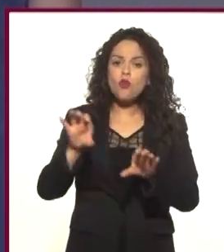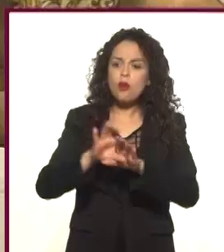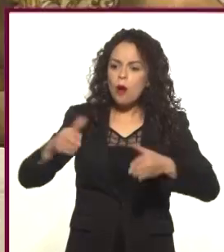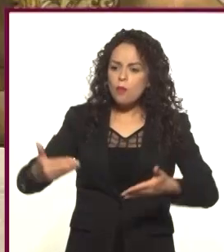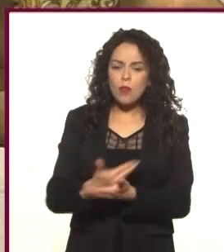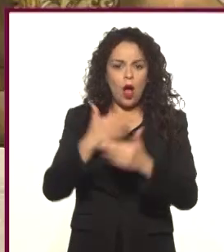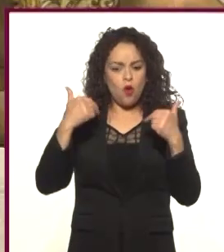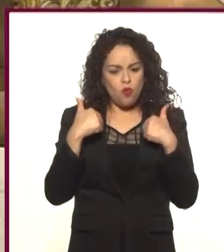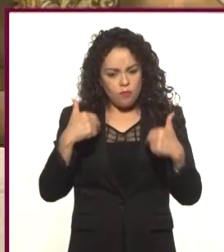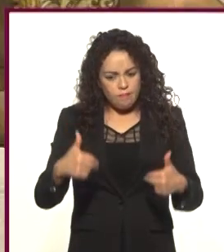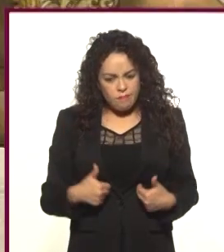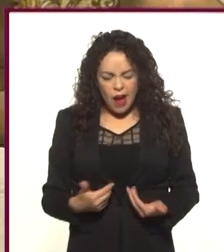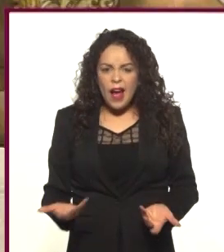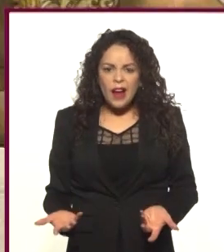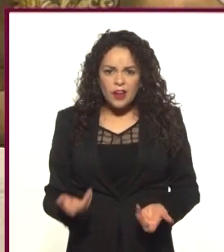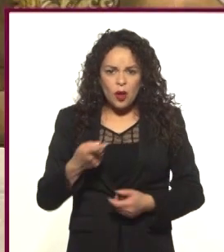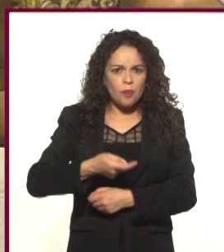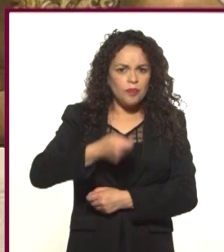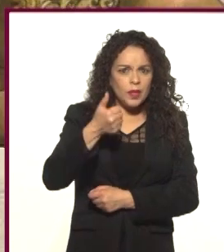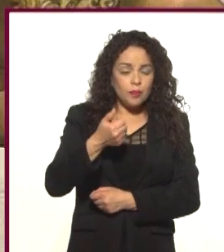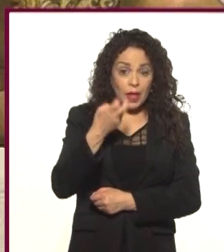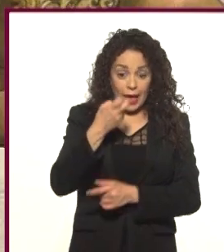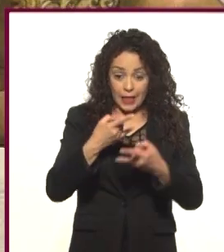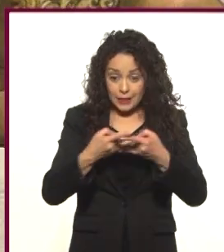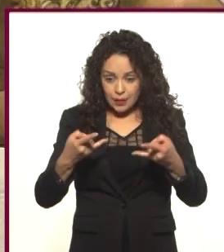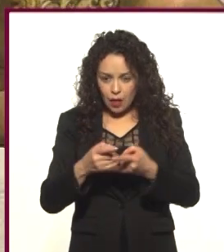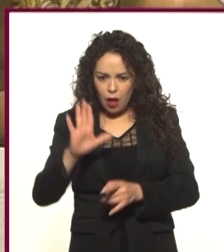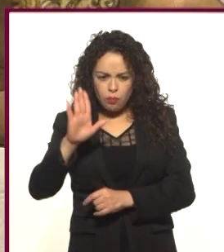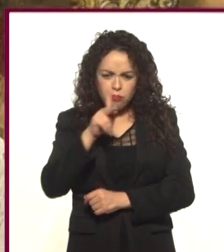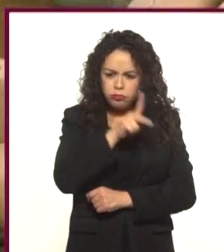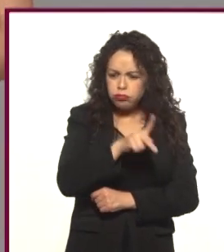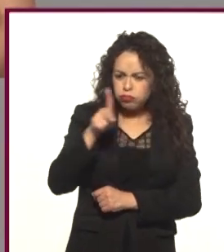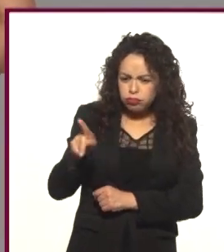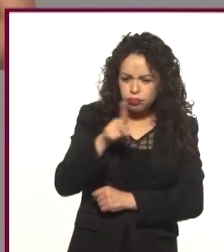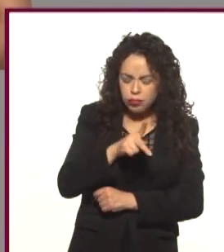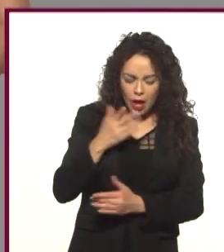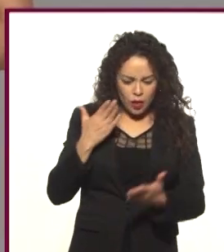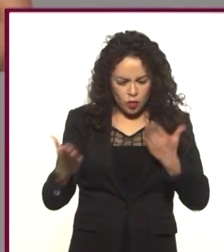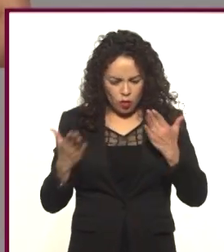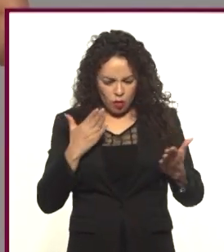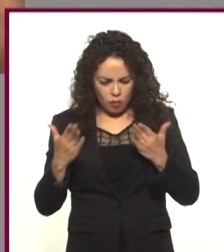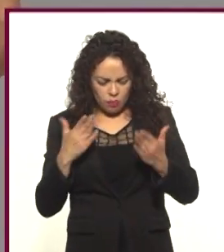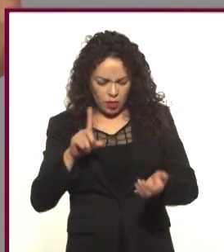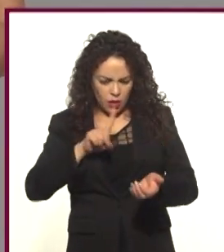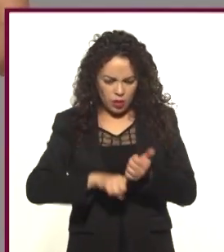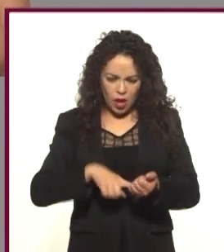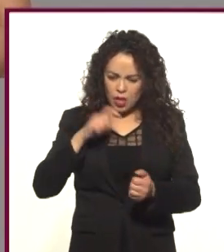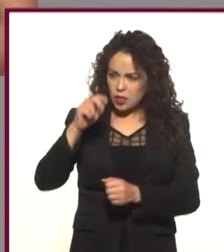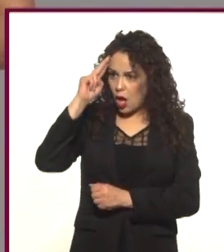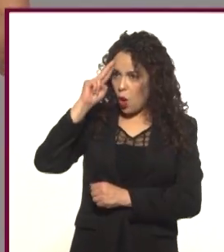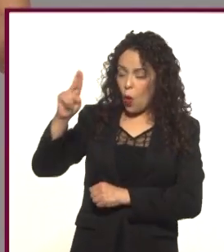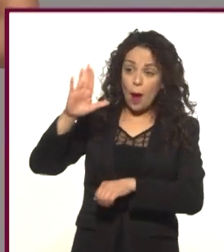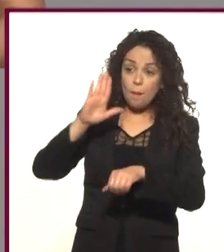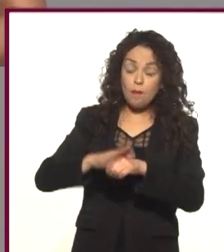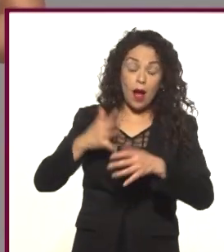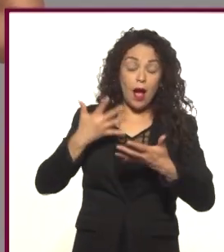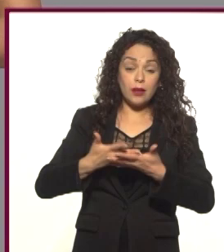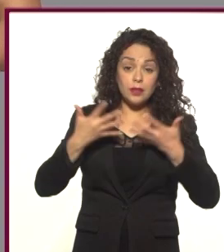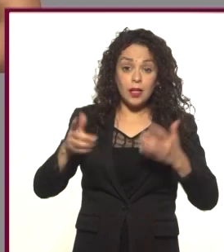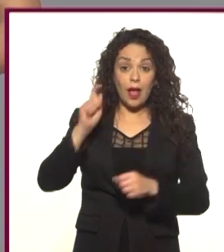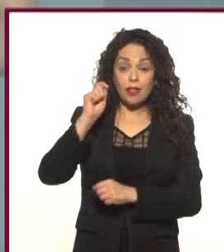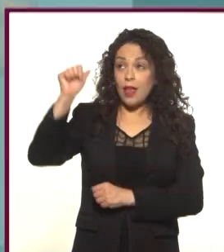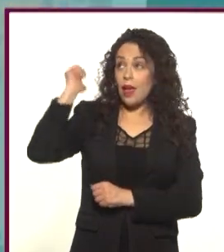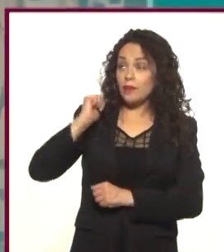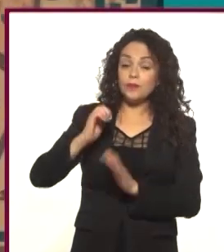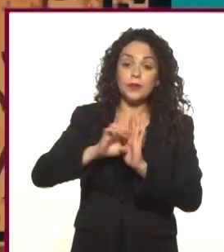creación del ser humano. Al mencionar estas historias y sus similitudes, comparaba el camino que recorrían los héroes más grandes de la